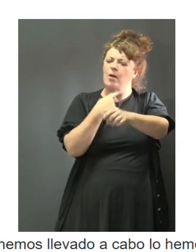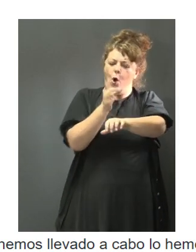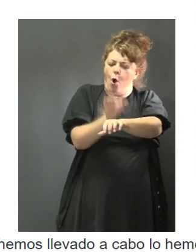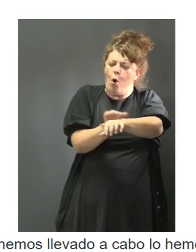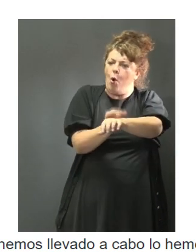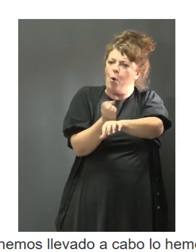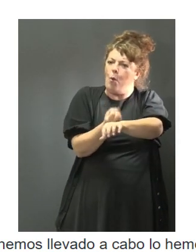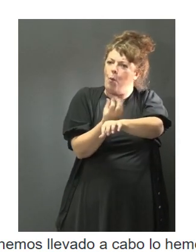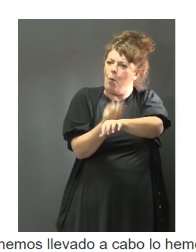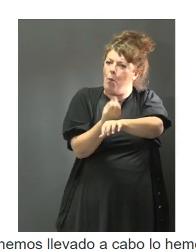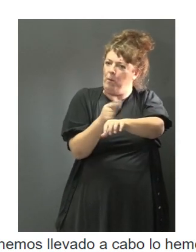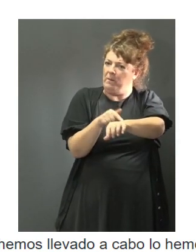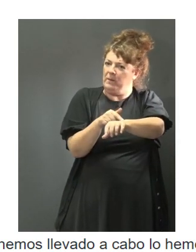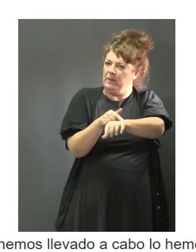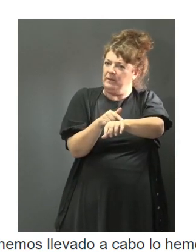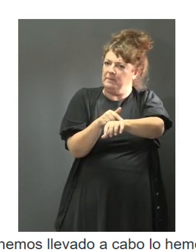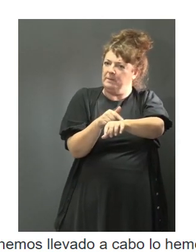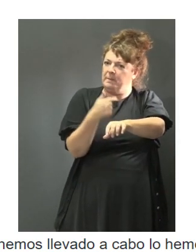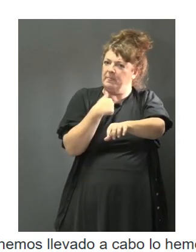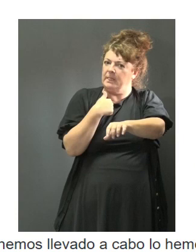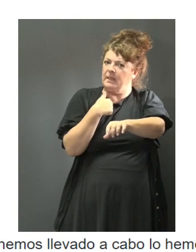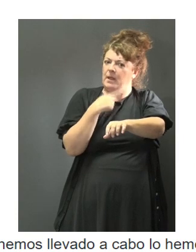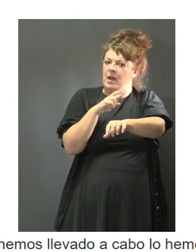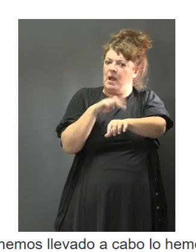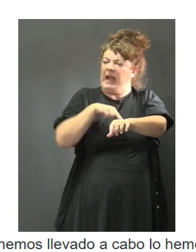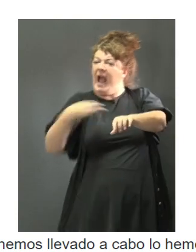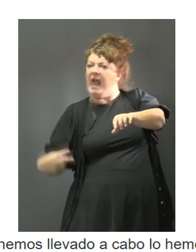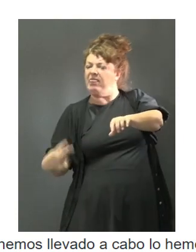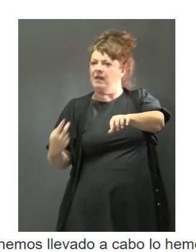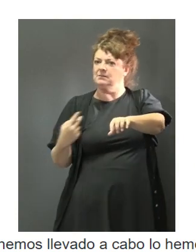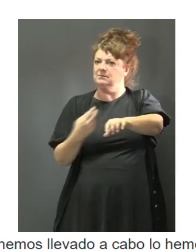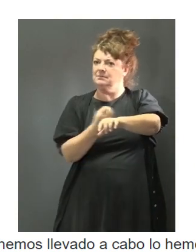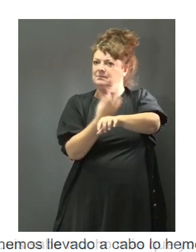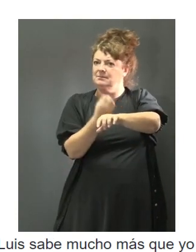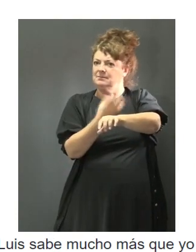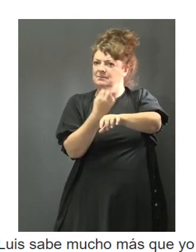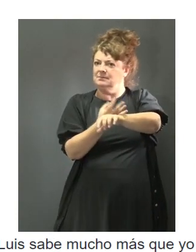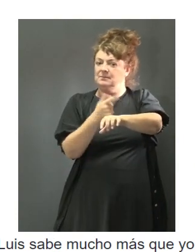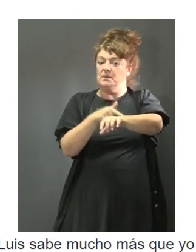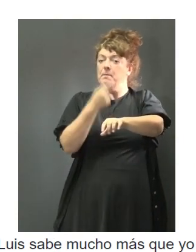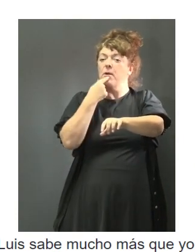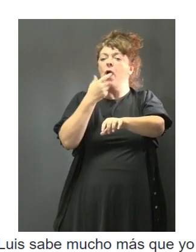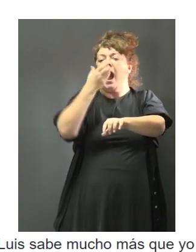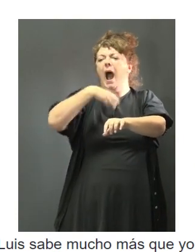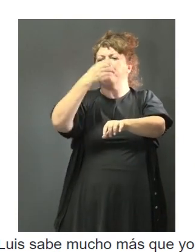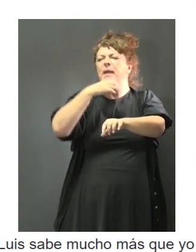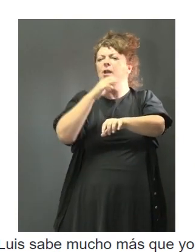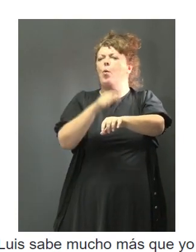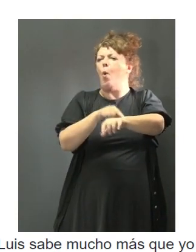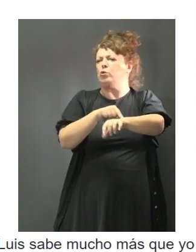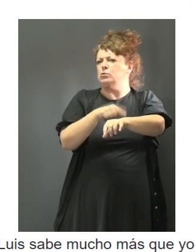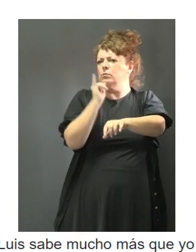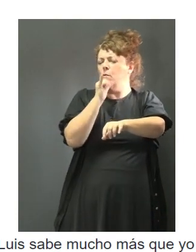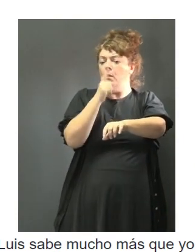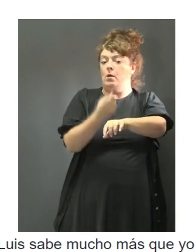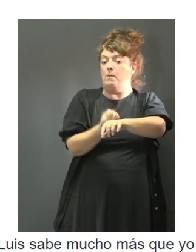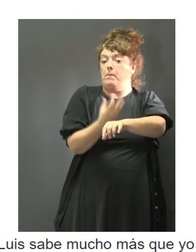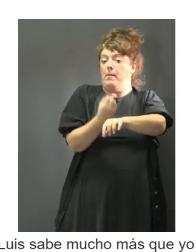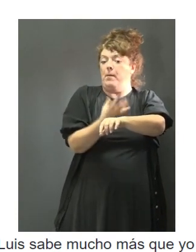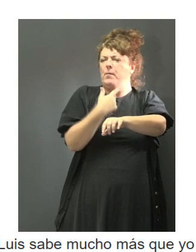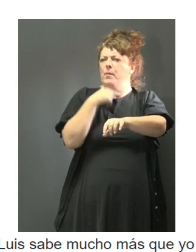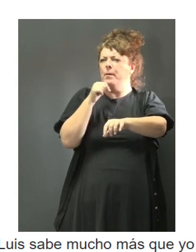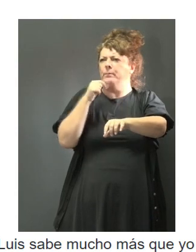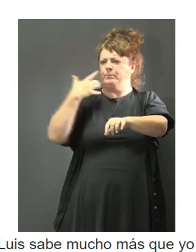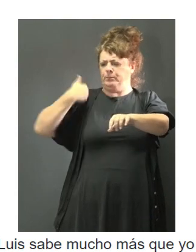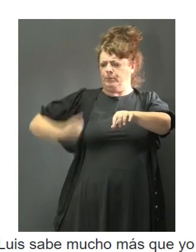smartwatch que pueda detectar las caídas, desde luego que como el Apple Watch no hay nada en el mercado, porque detecta muy bien los patrones